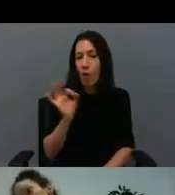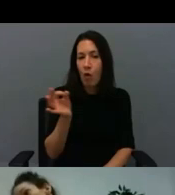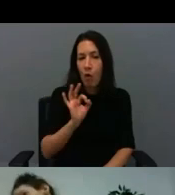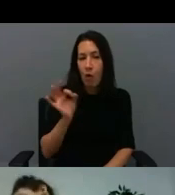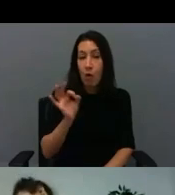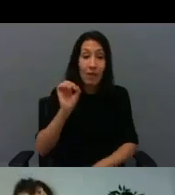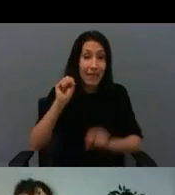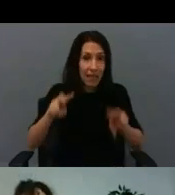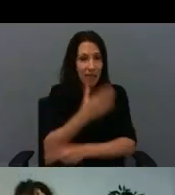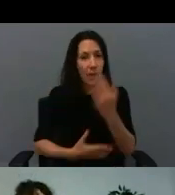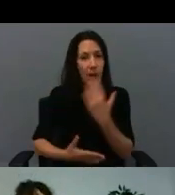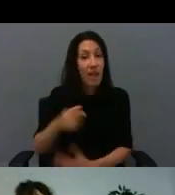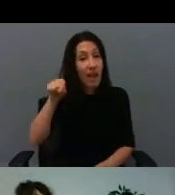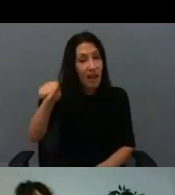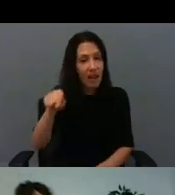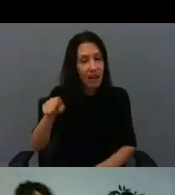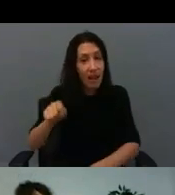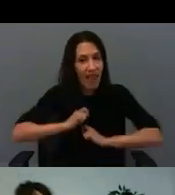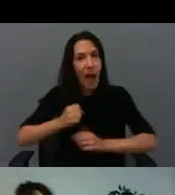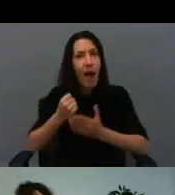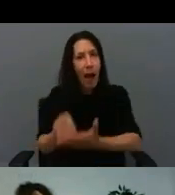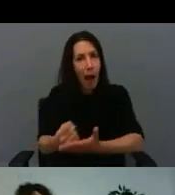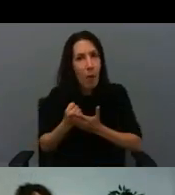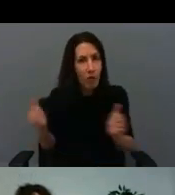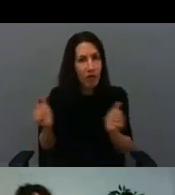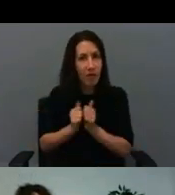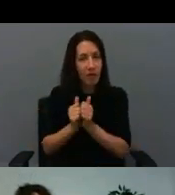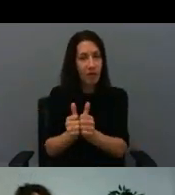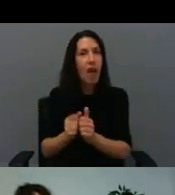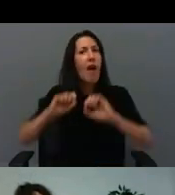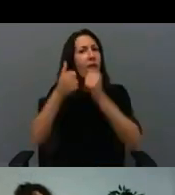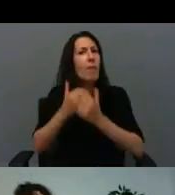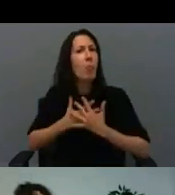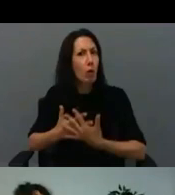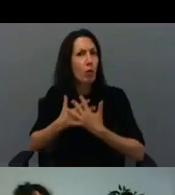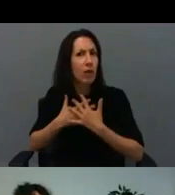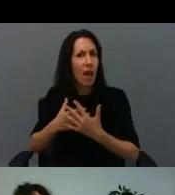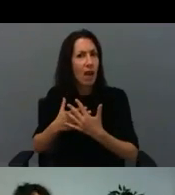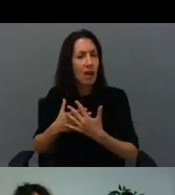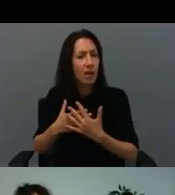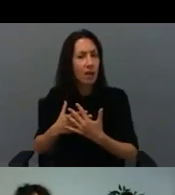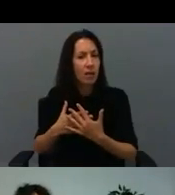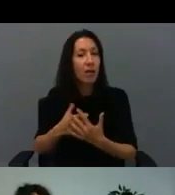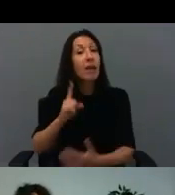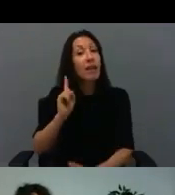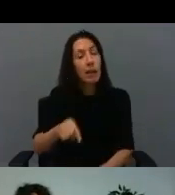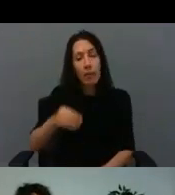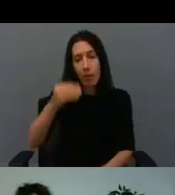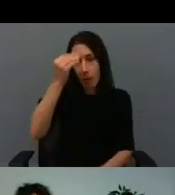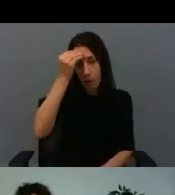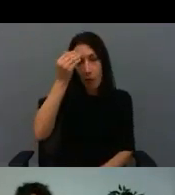y ellas los apoyos de forma natural, eso yo creo que también